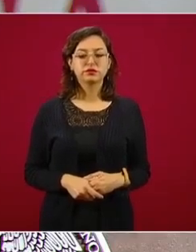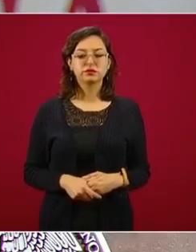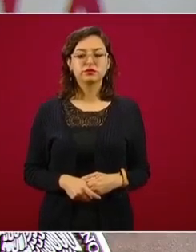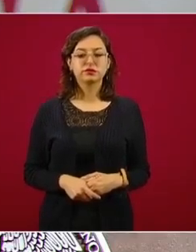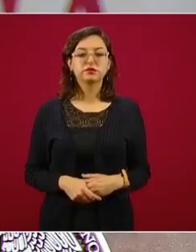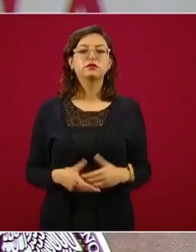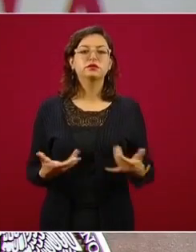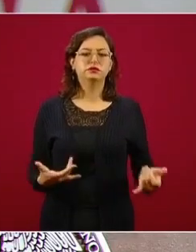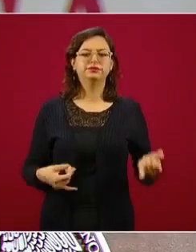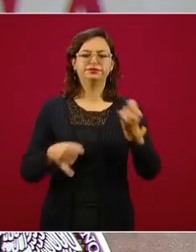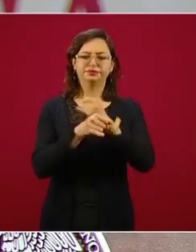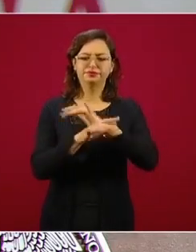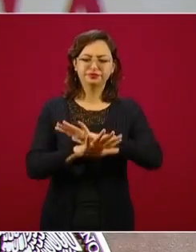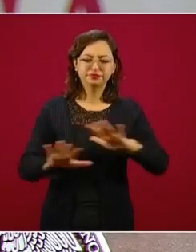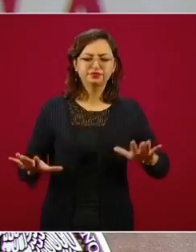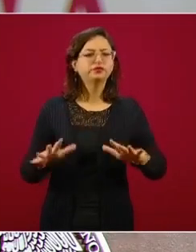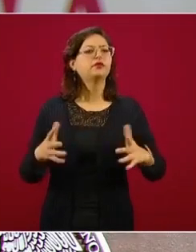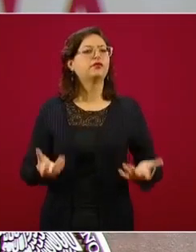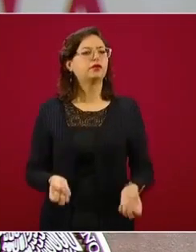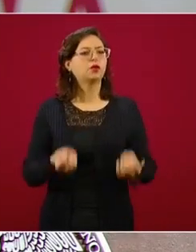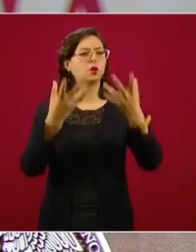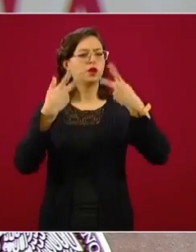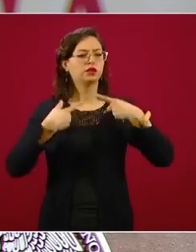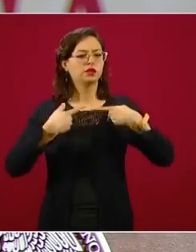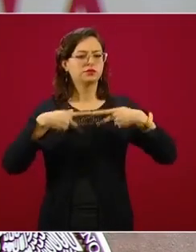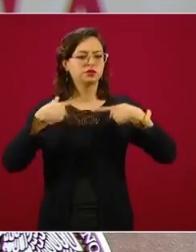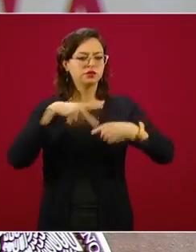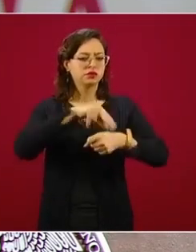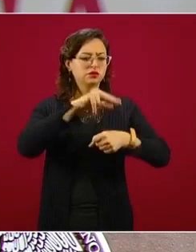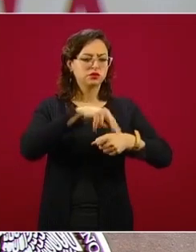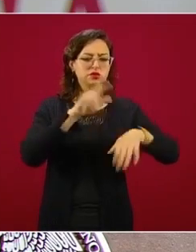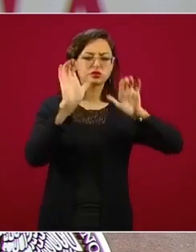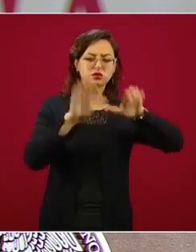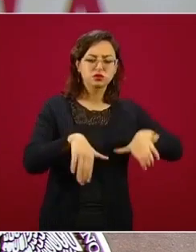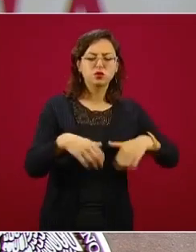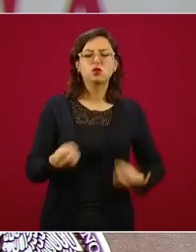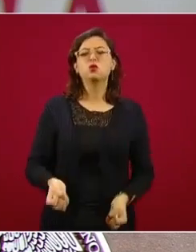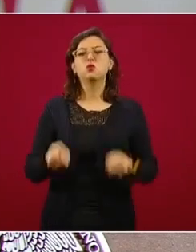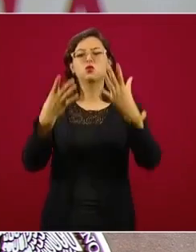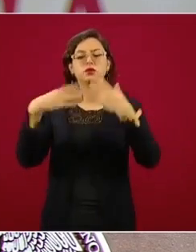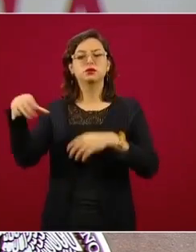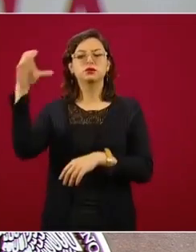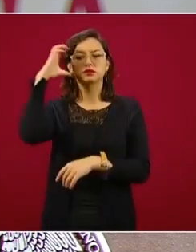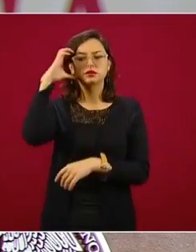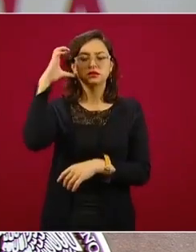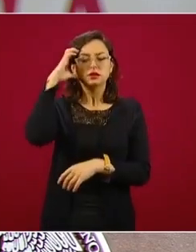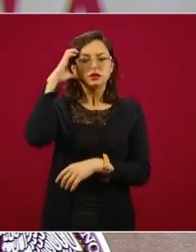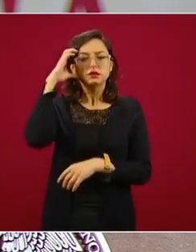médicos contratados, el número de camas que tenemos,